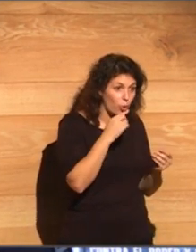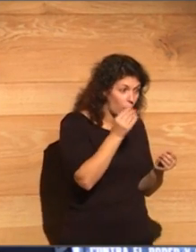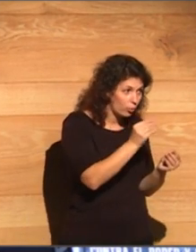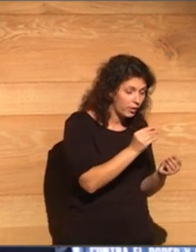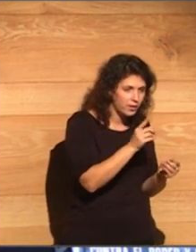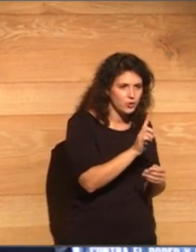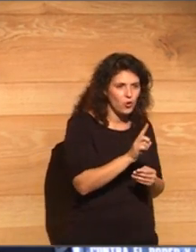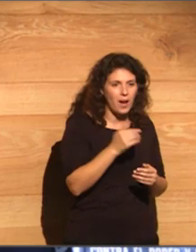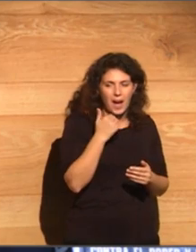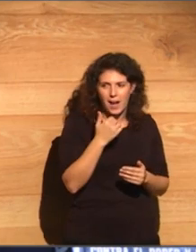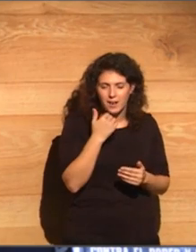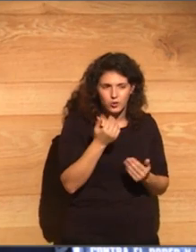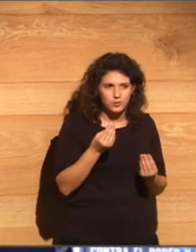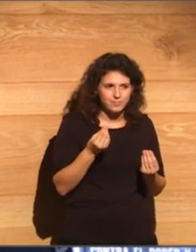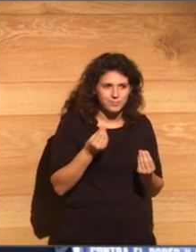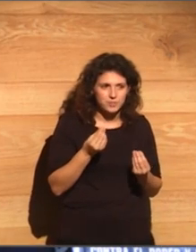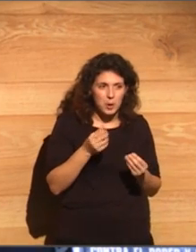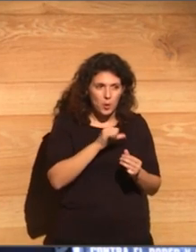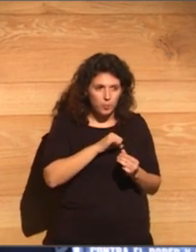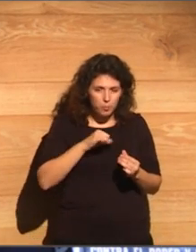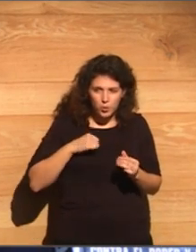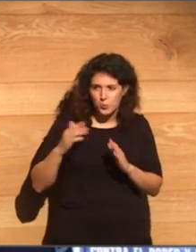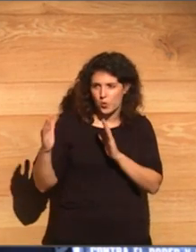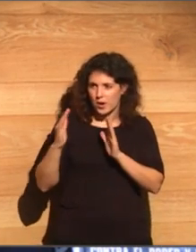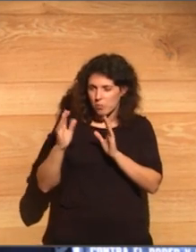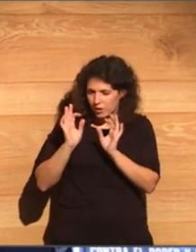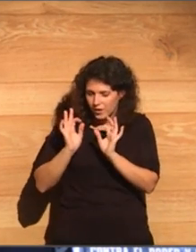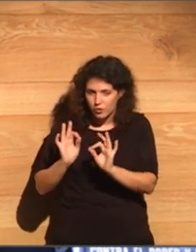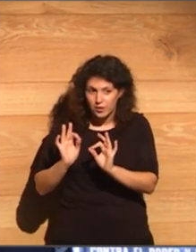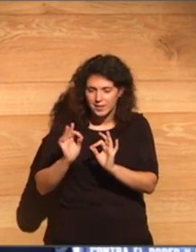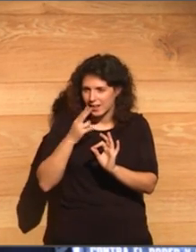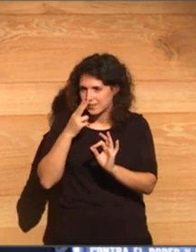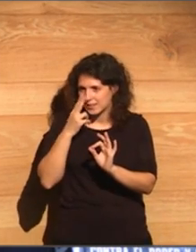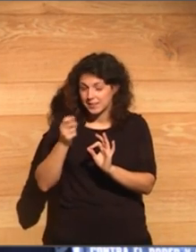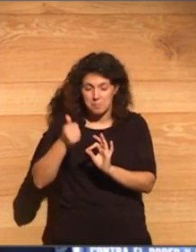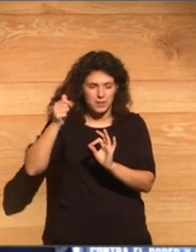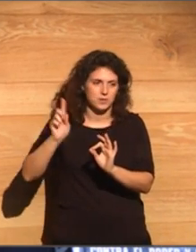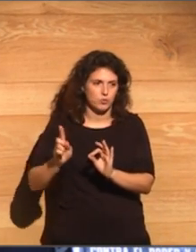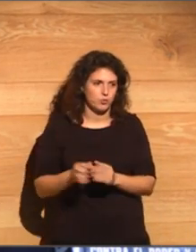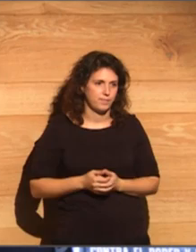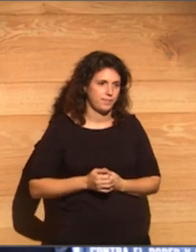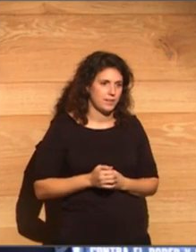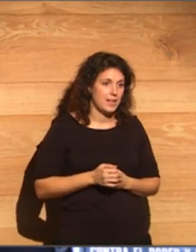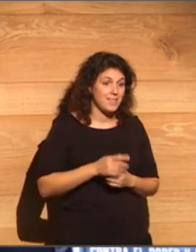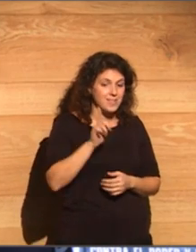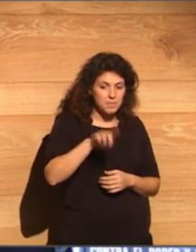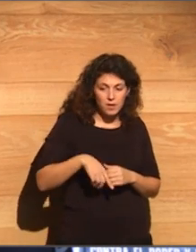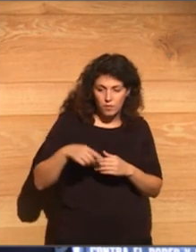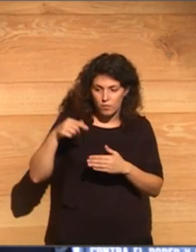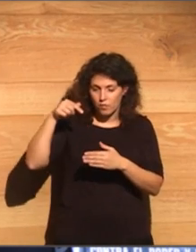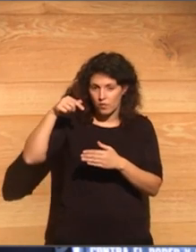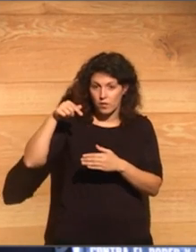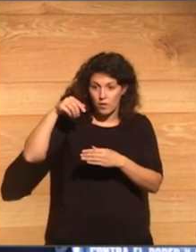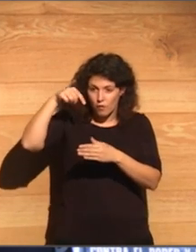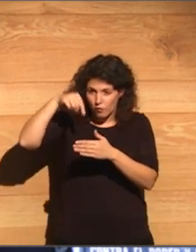demasiado deudor y propio de una época muy concreta que tampoco es la más interesante. Y en el fondo, me refiero en